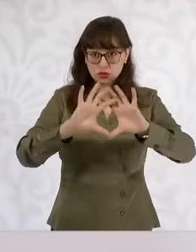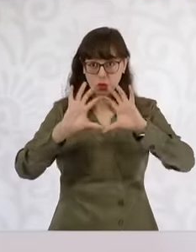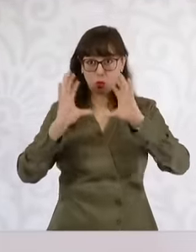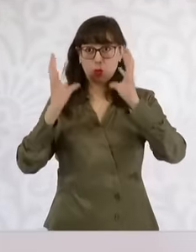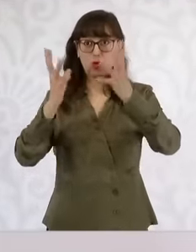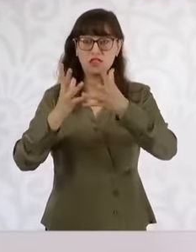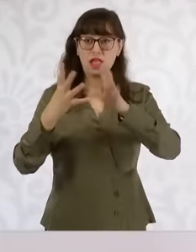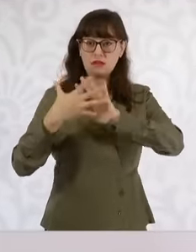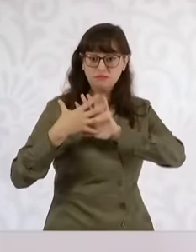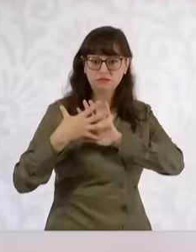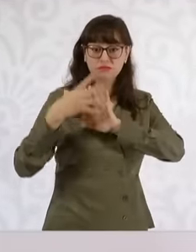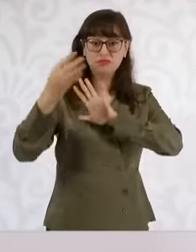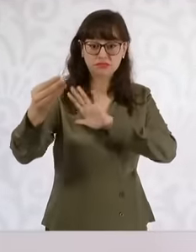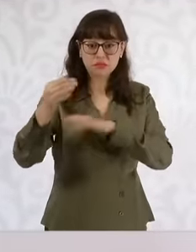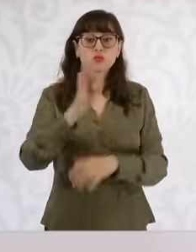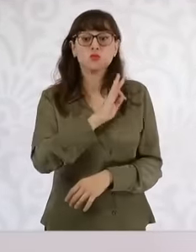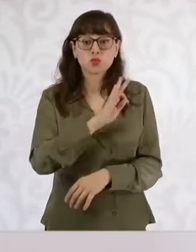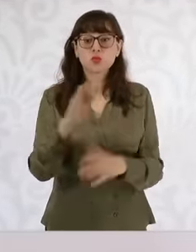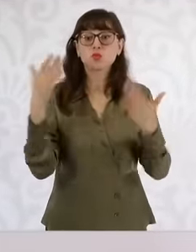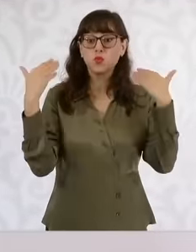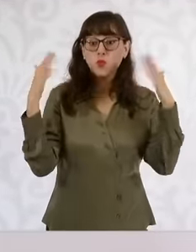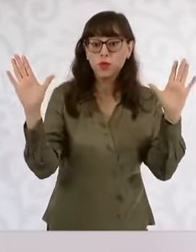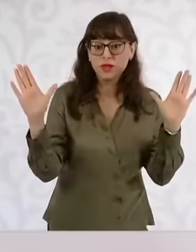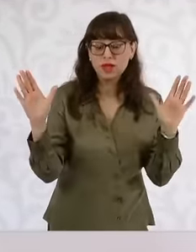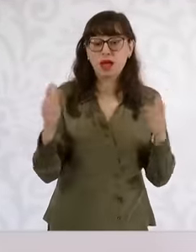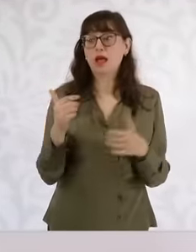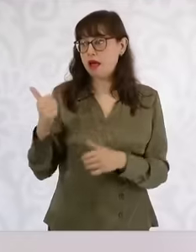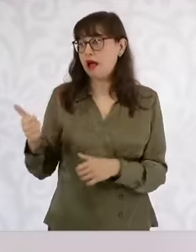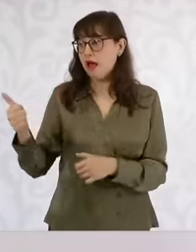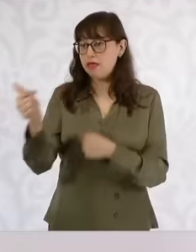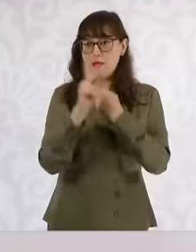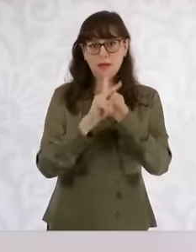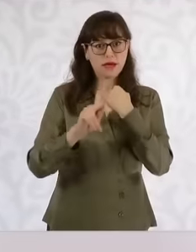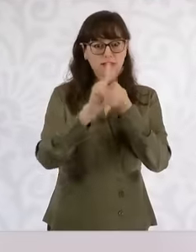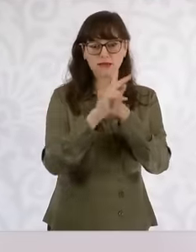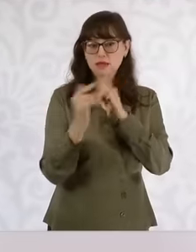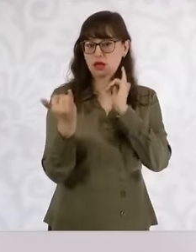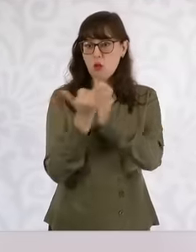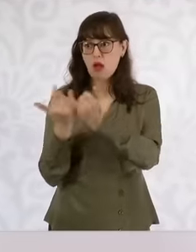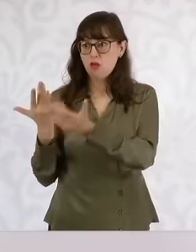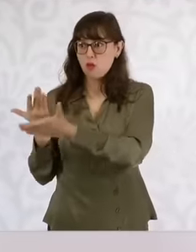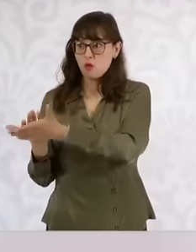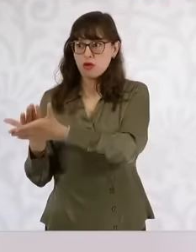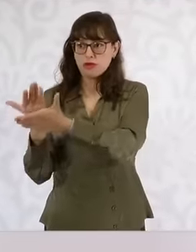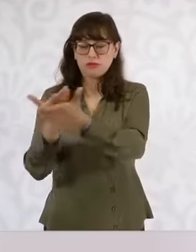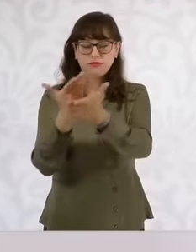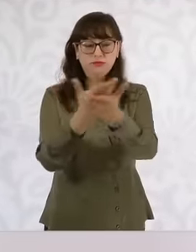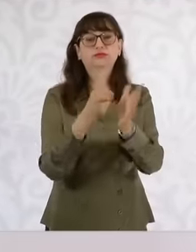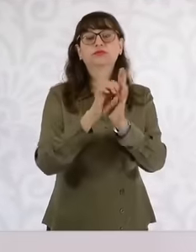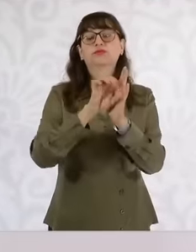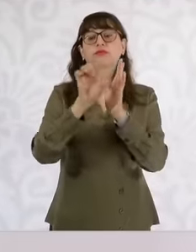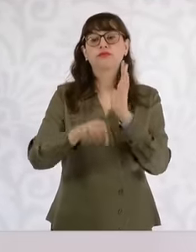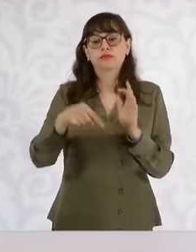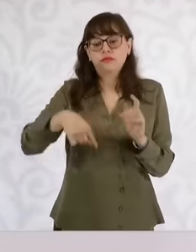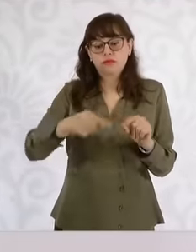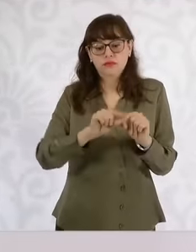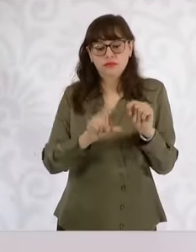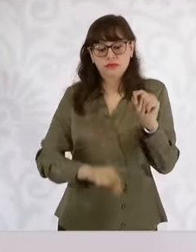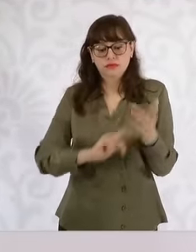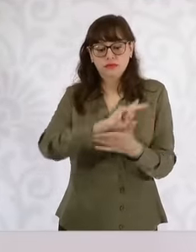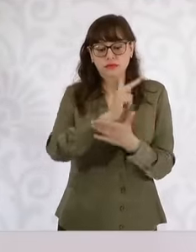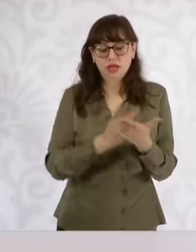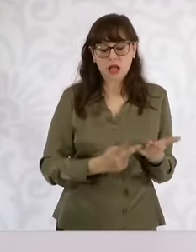ha presentado las experiencias y los resultados muy positivos de programas como Sembrando Vida,